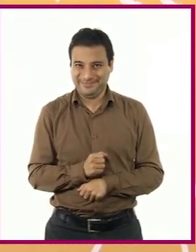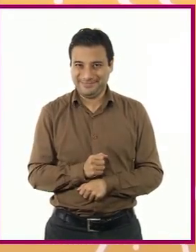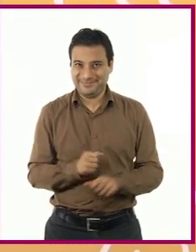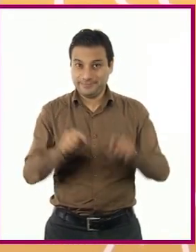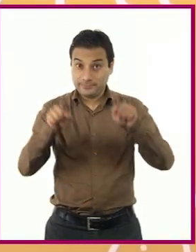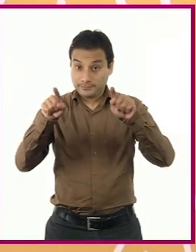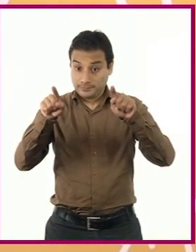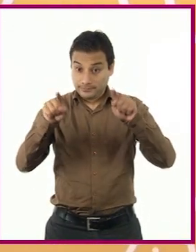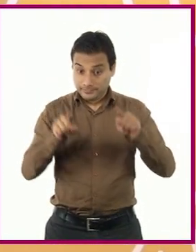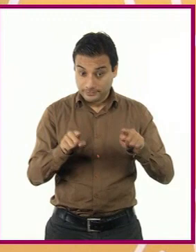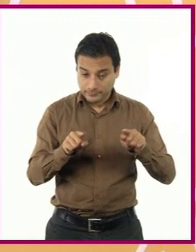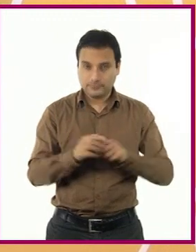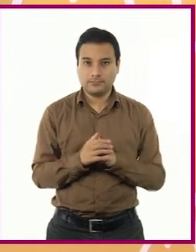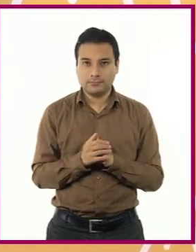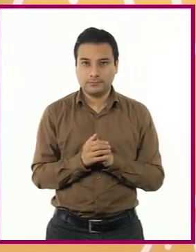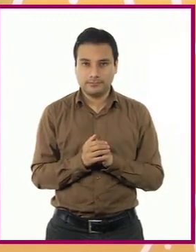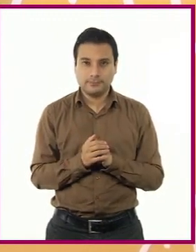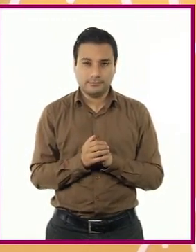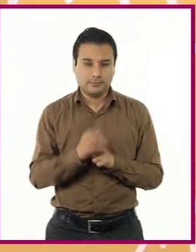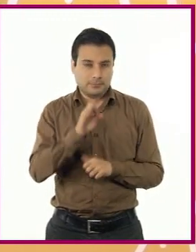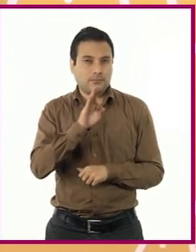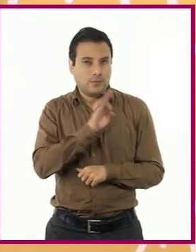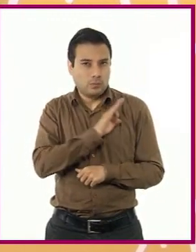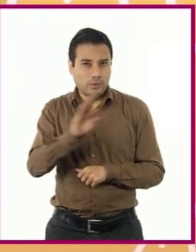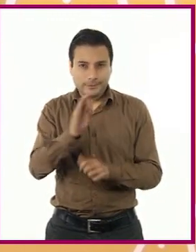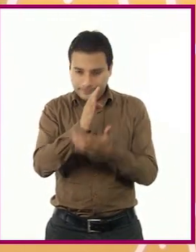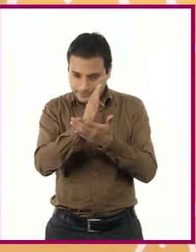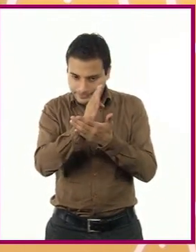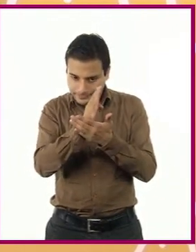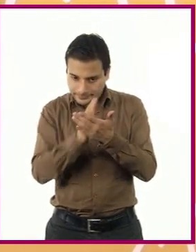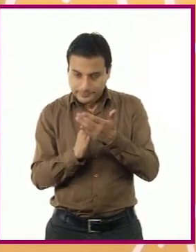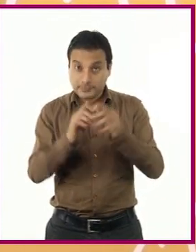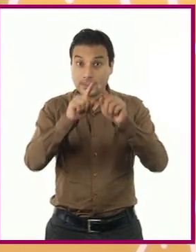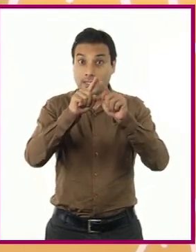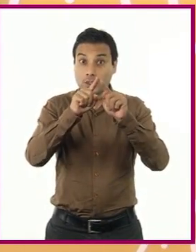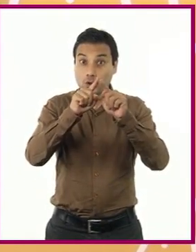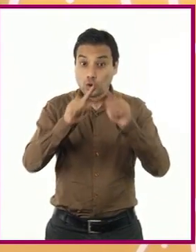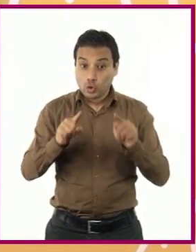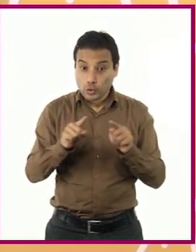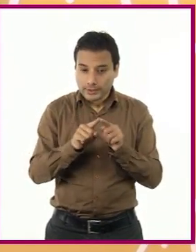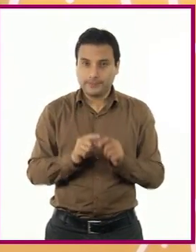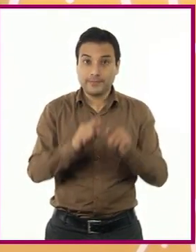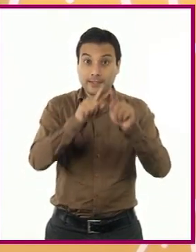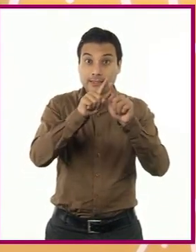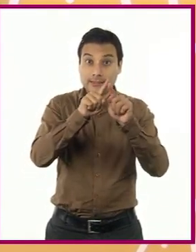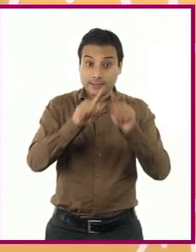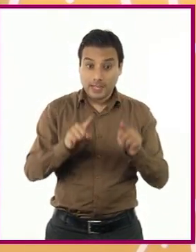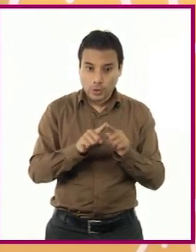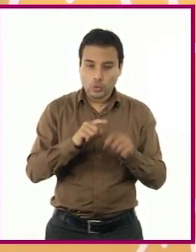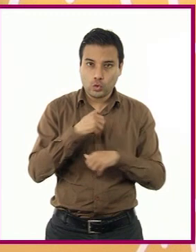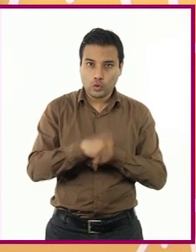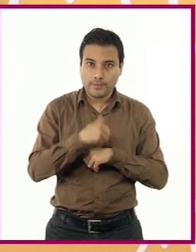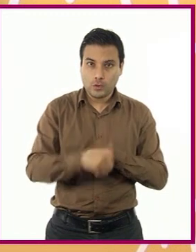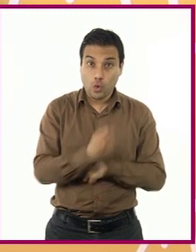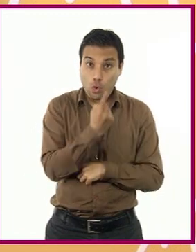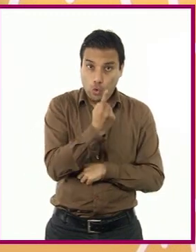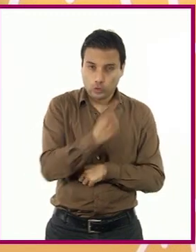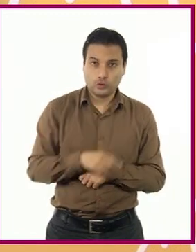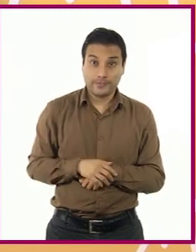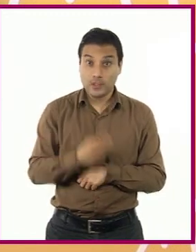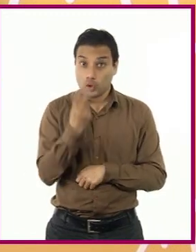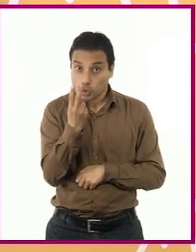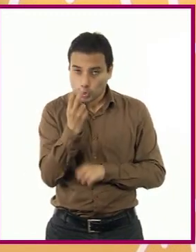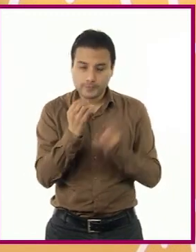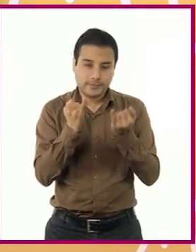paralelogramo en triángulos congruentes. Triángulo 1 es congruente al triángulo 2. Triángulo